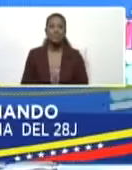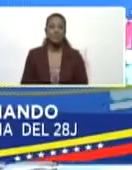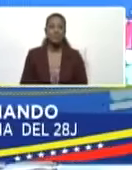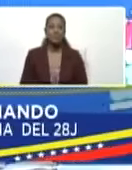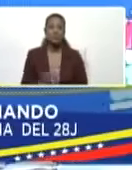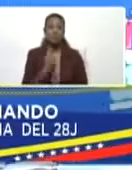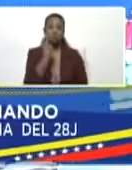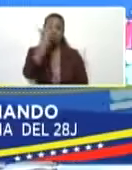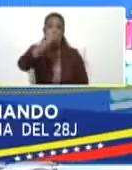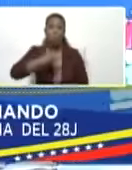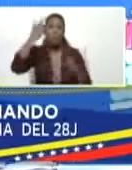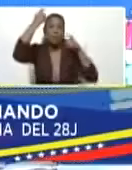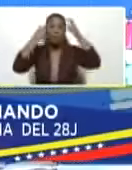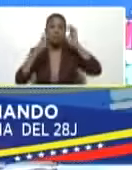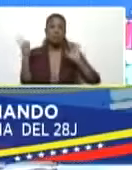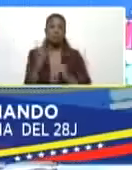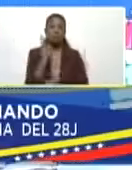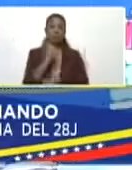Solo para chavistas.